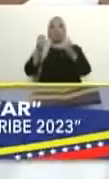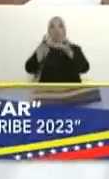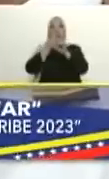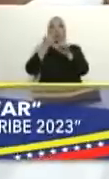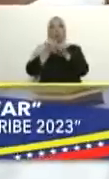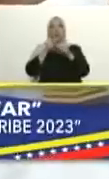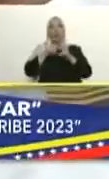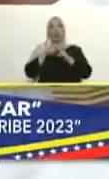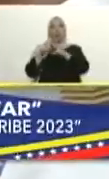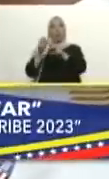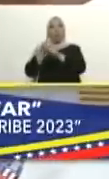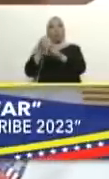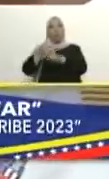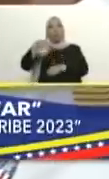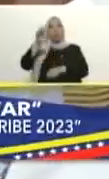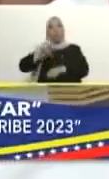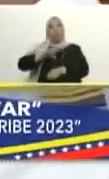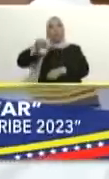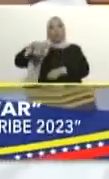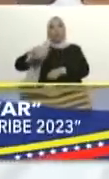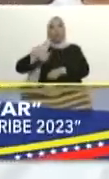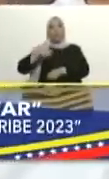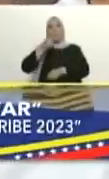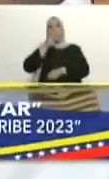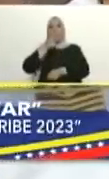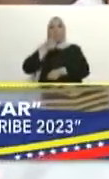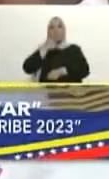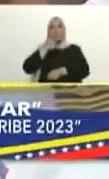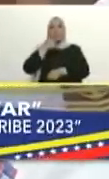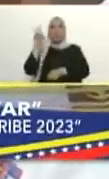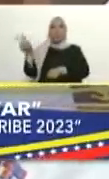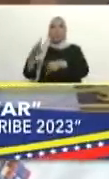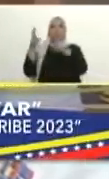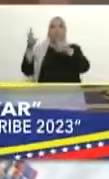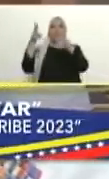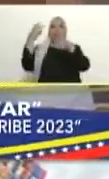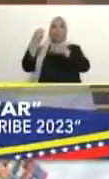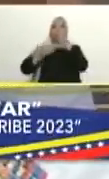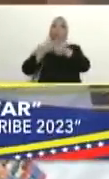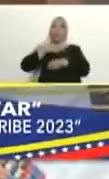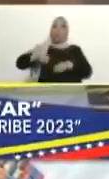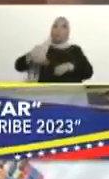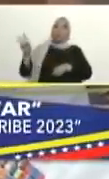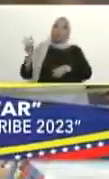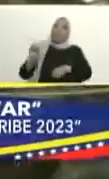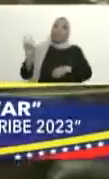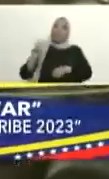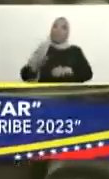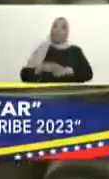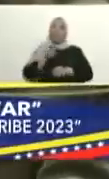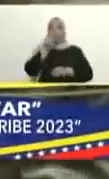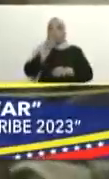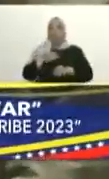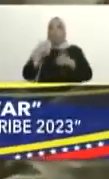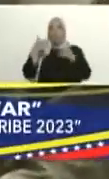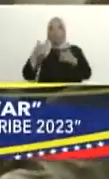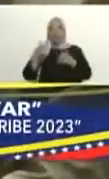la entrega del estandarte de nuestra gloriosa y victoriosa Armada Bolivariana. Muy bien.